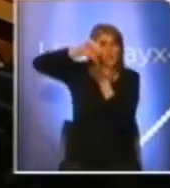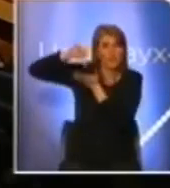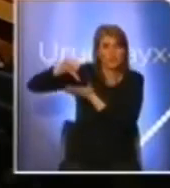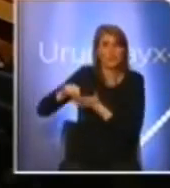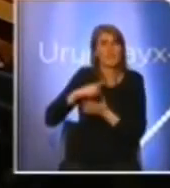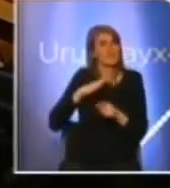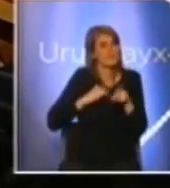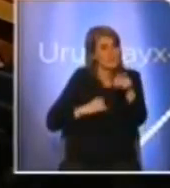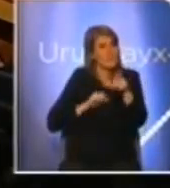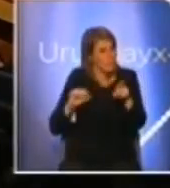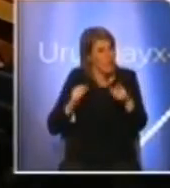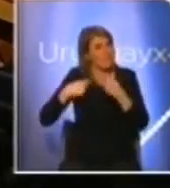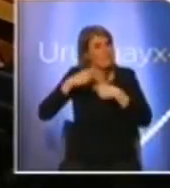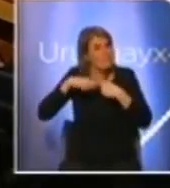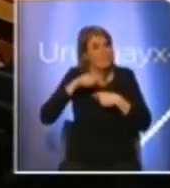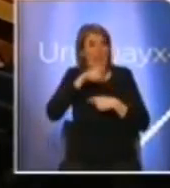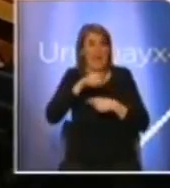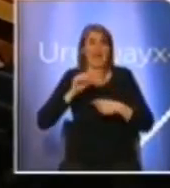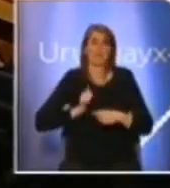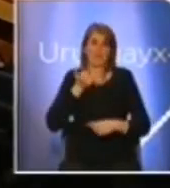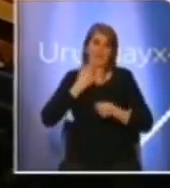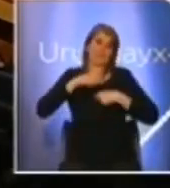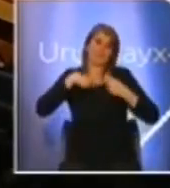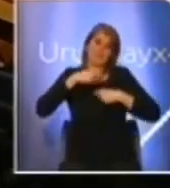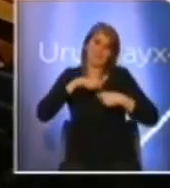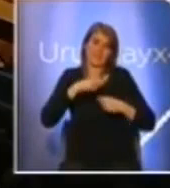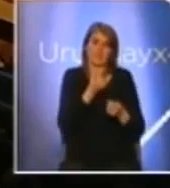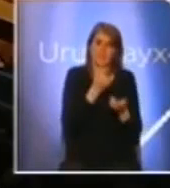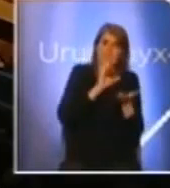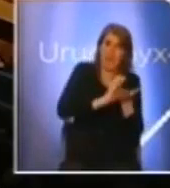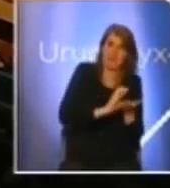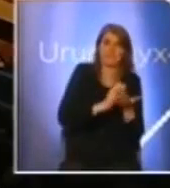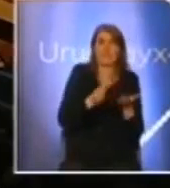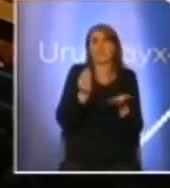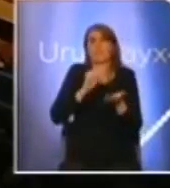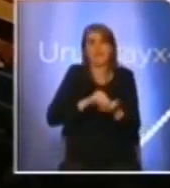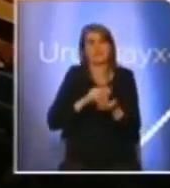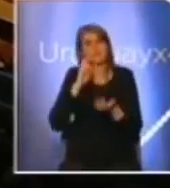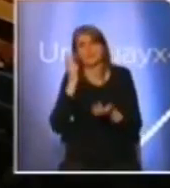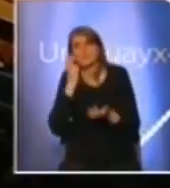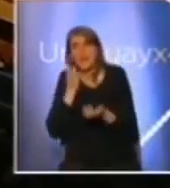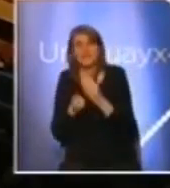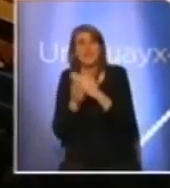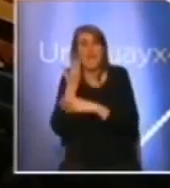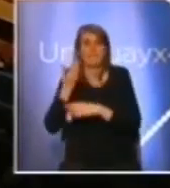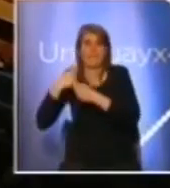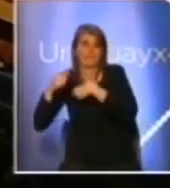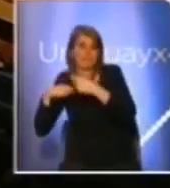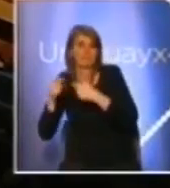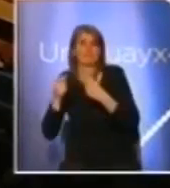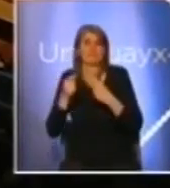mercados, tener contactos en los mercados, tener esas inversiones que suman el dinero a lo que es la